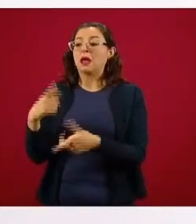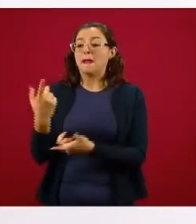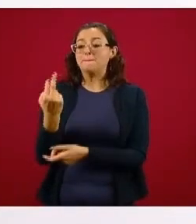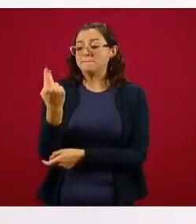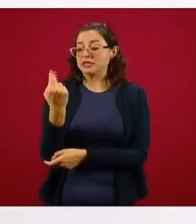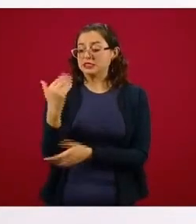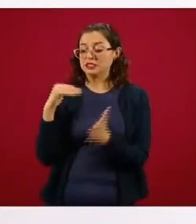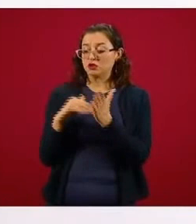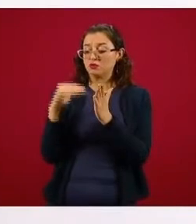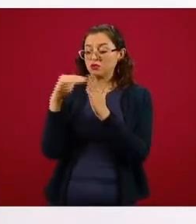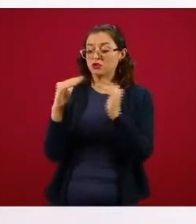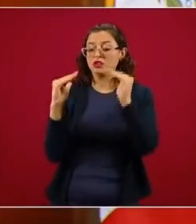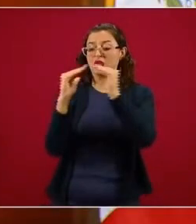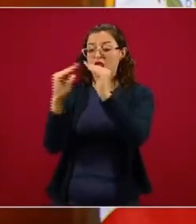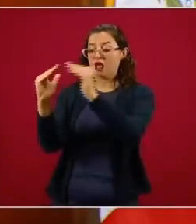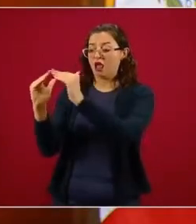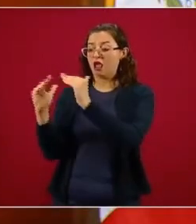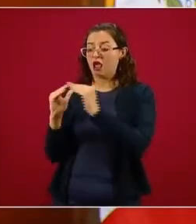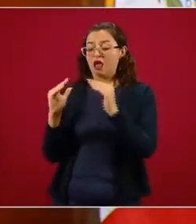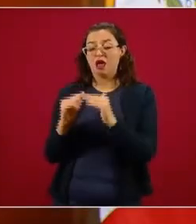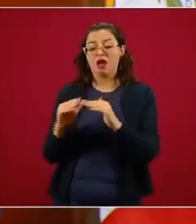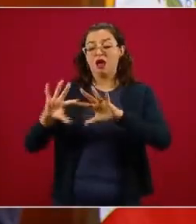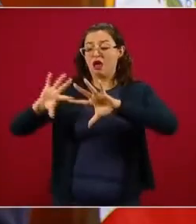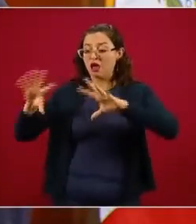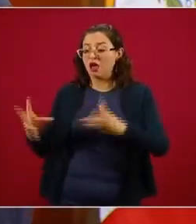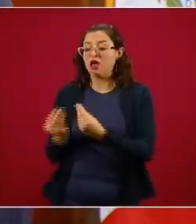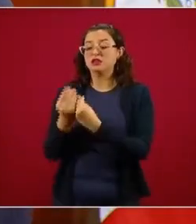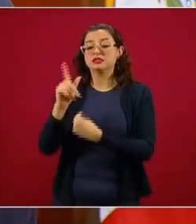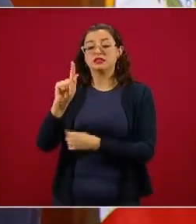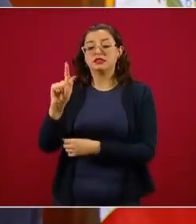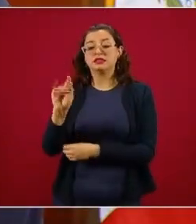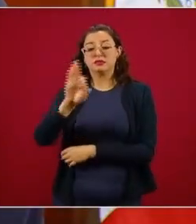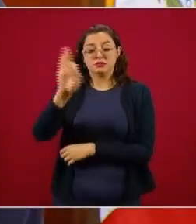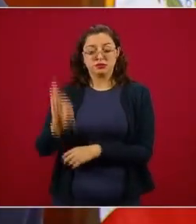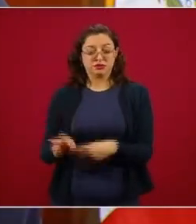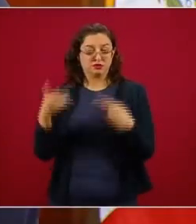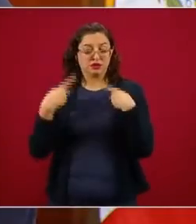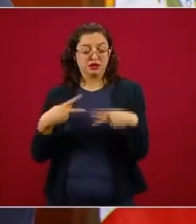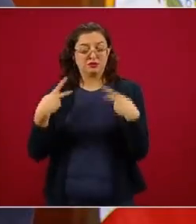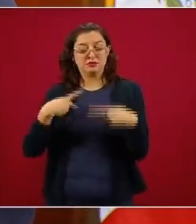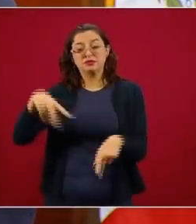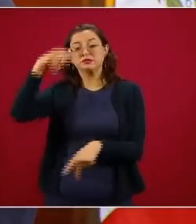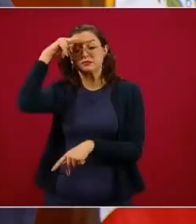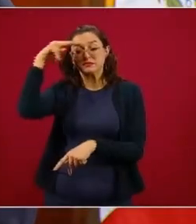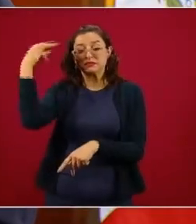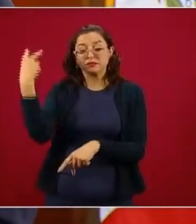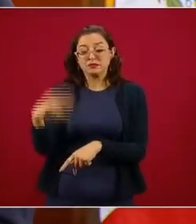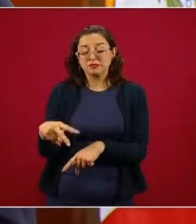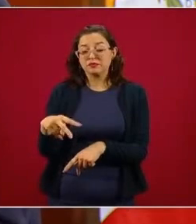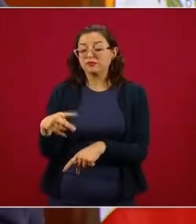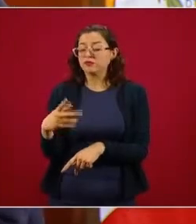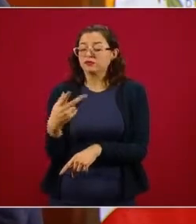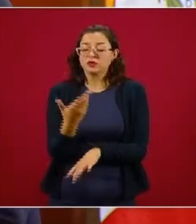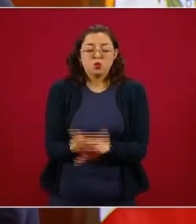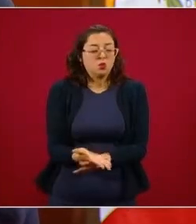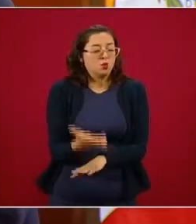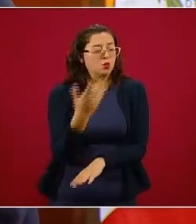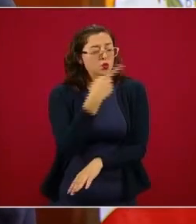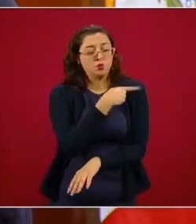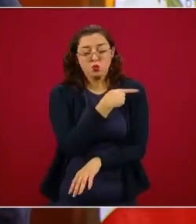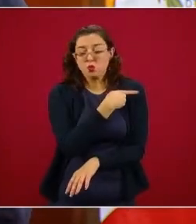hogares, equivalente al 70% de la población, va desde los muy